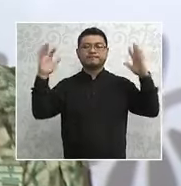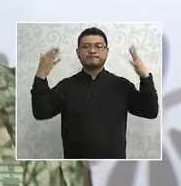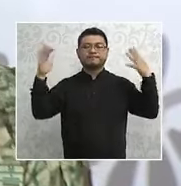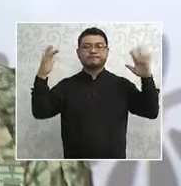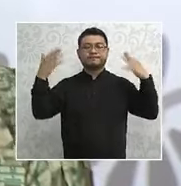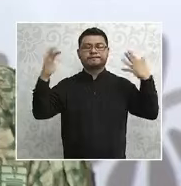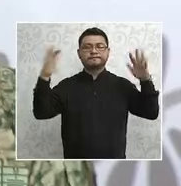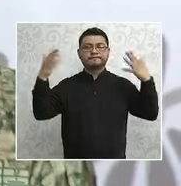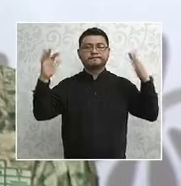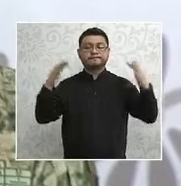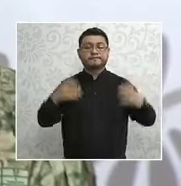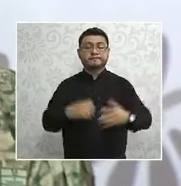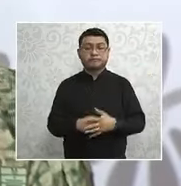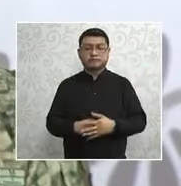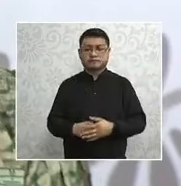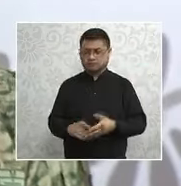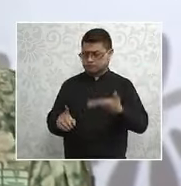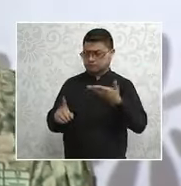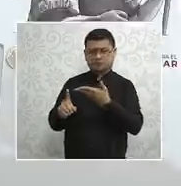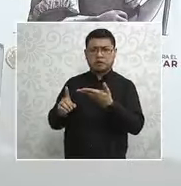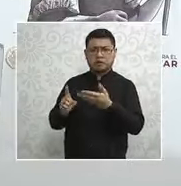está no